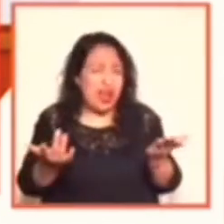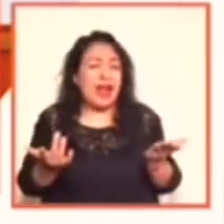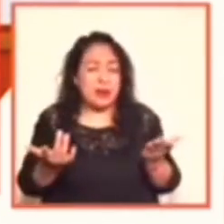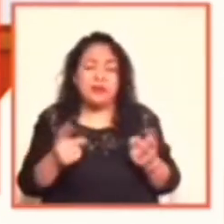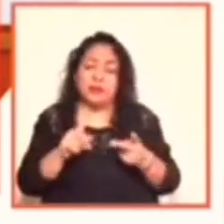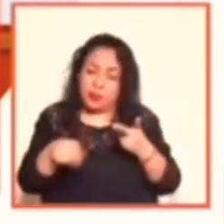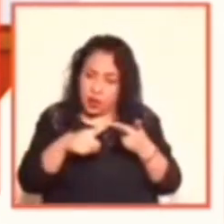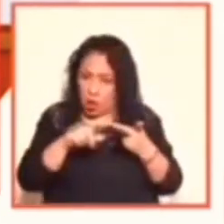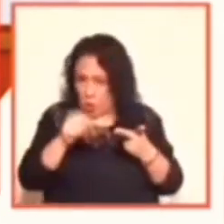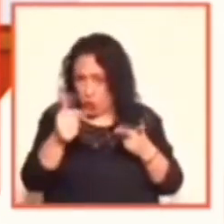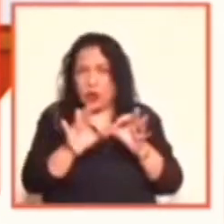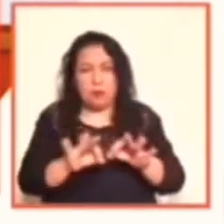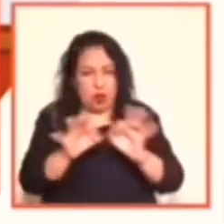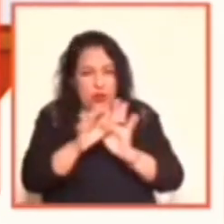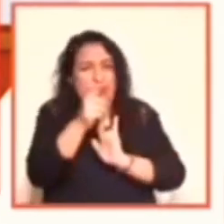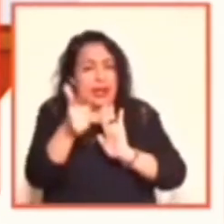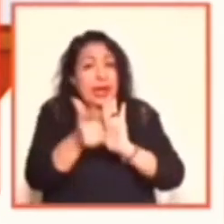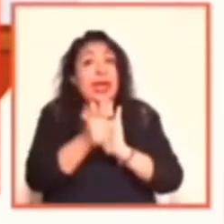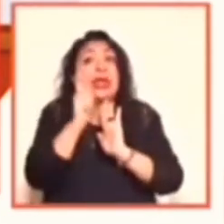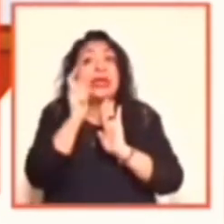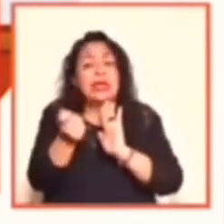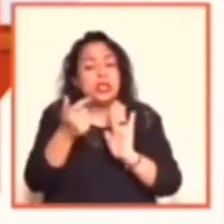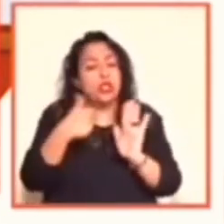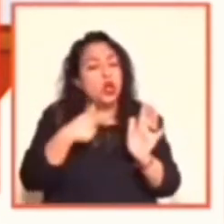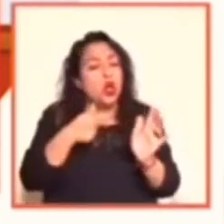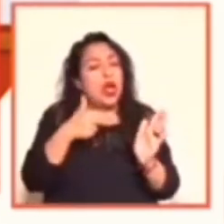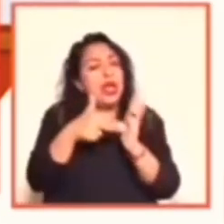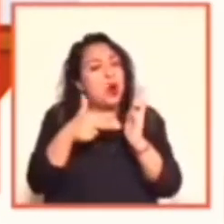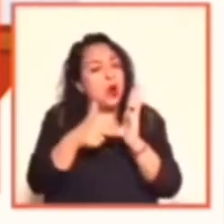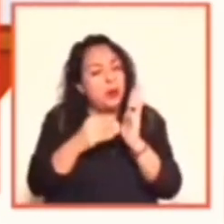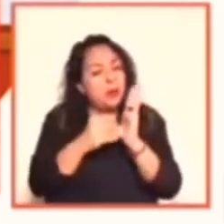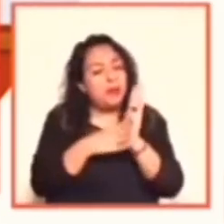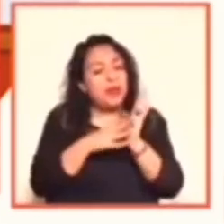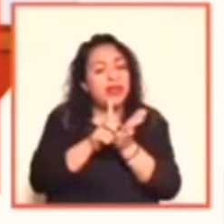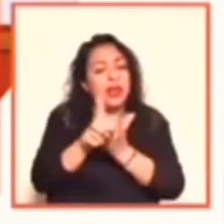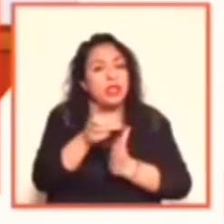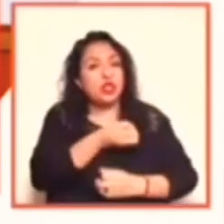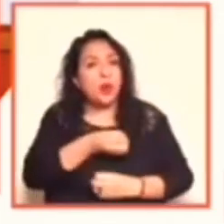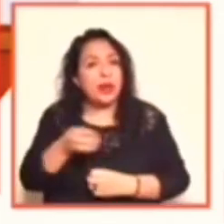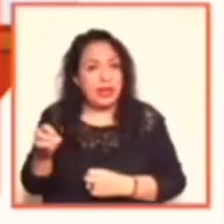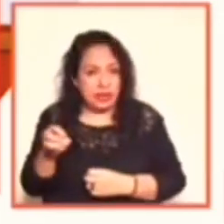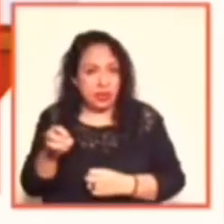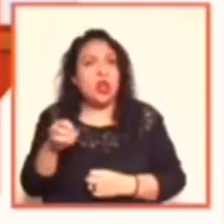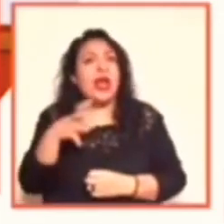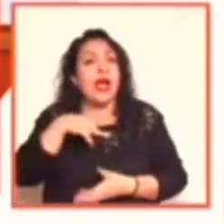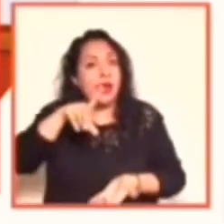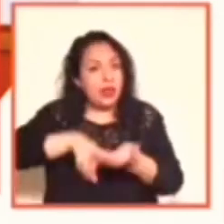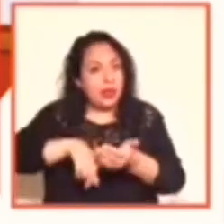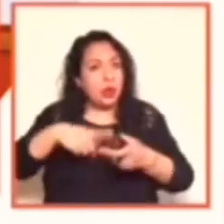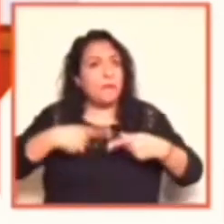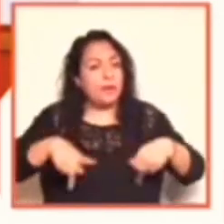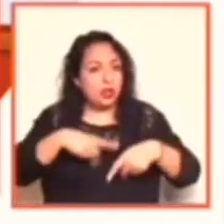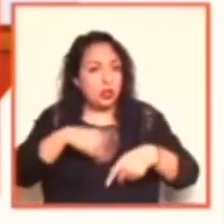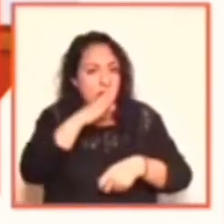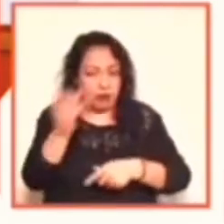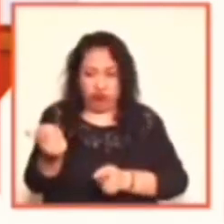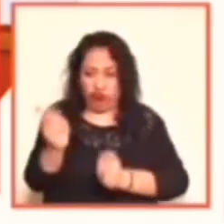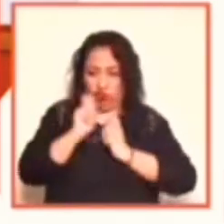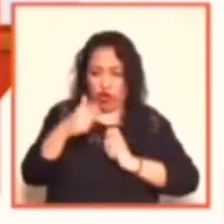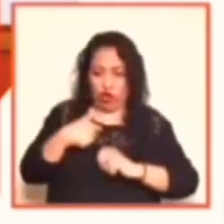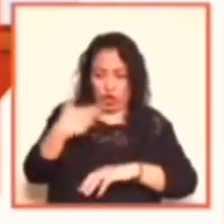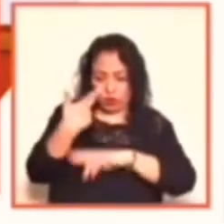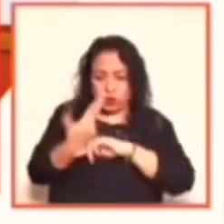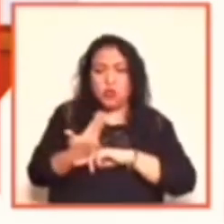elemento básico de la ley es que norma los derechos y las obligaciones que tiene un bibliotecario al asumir esa